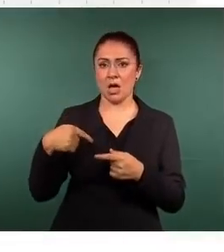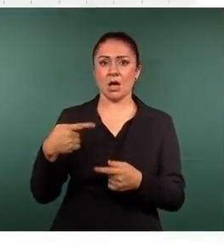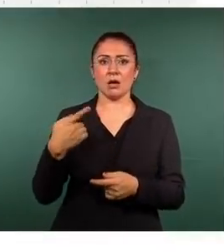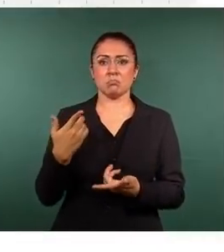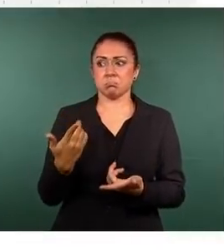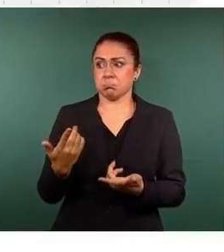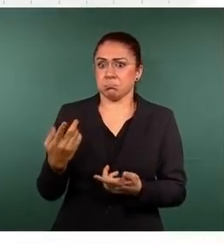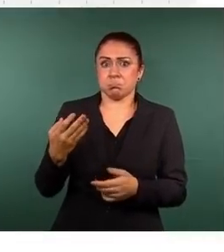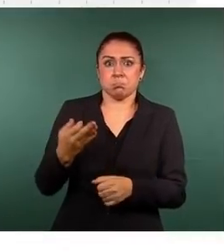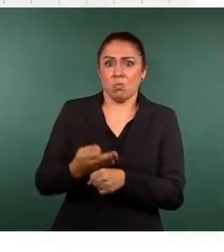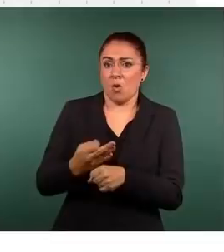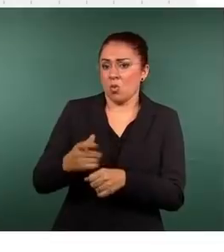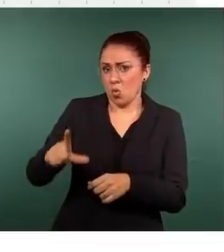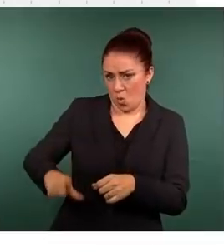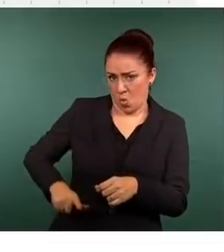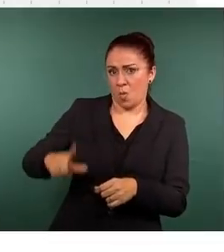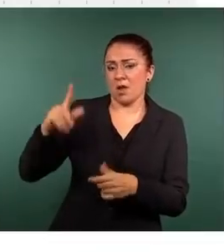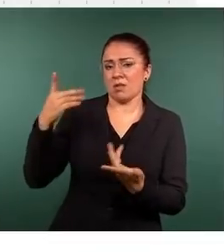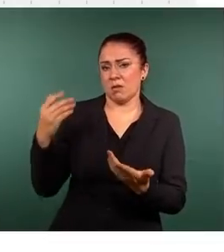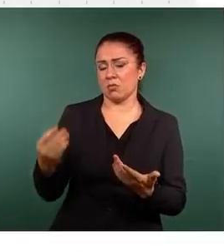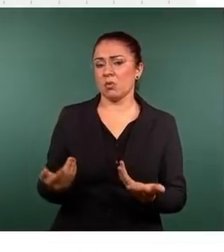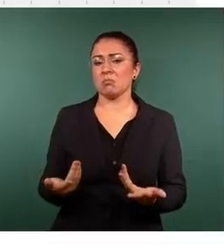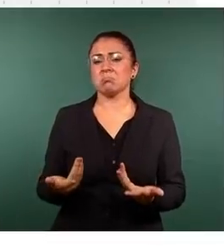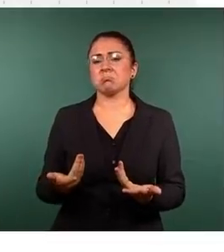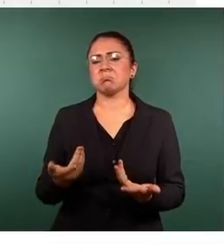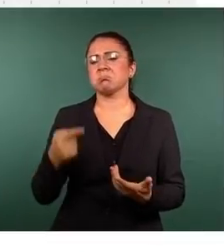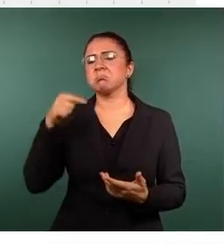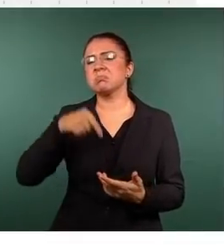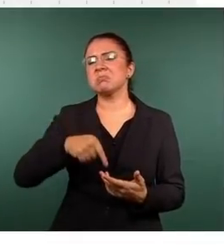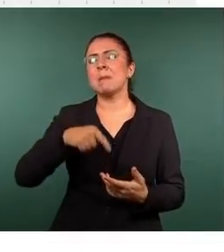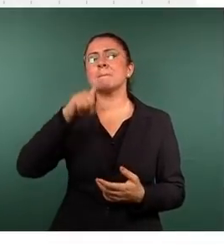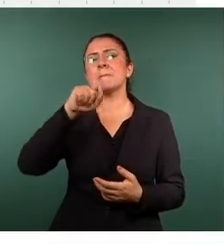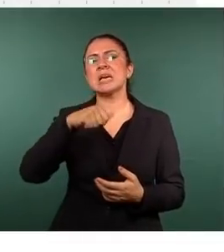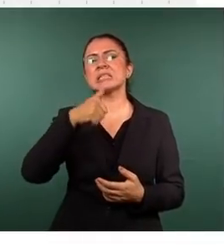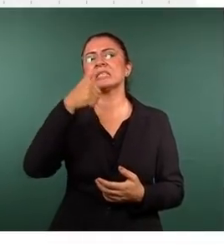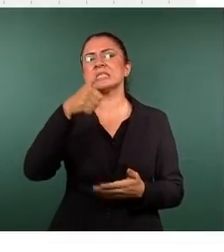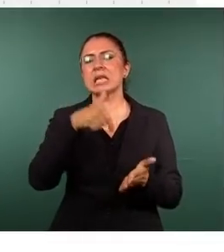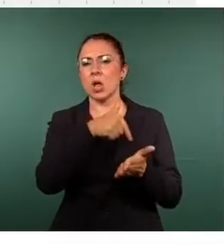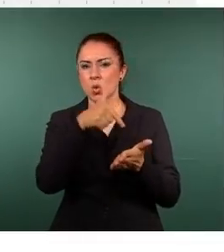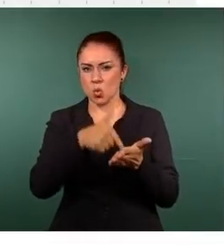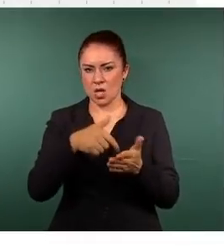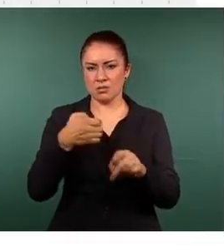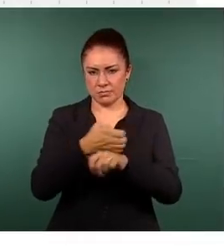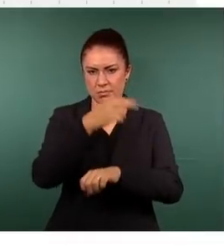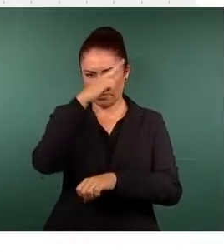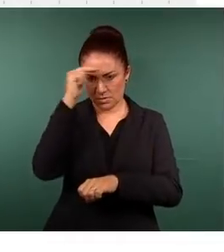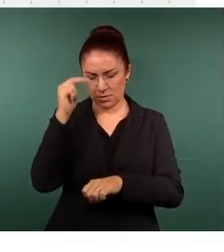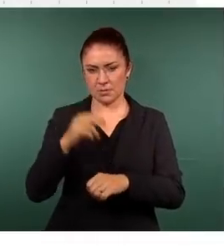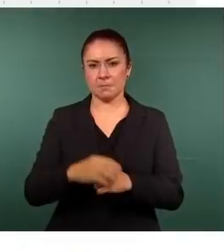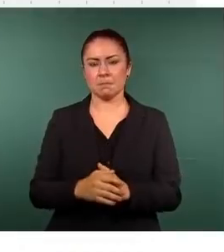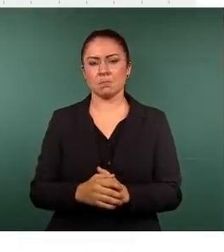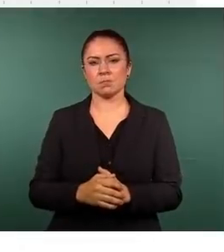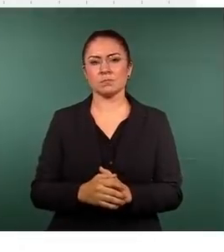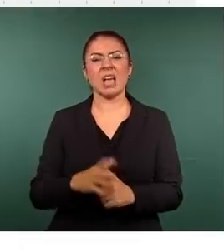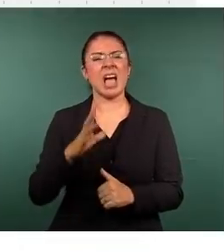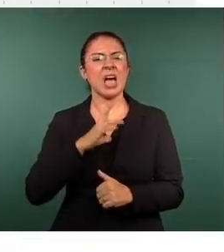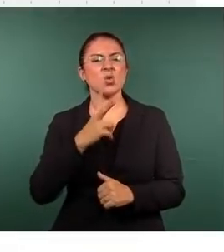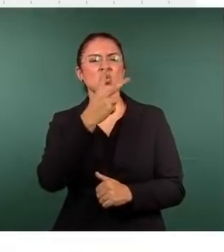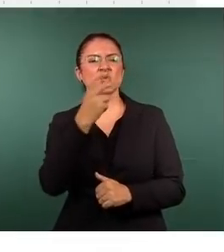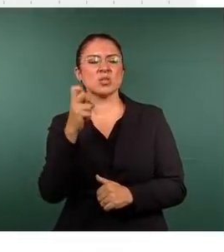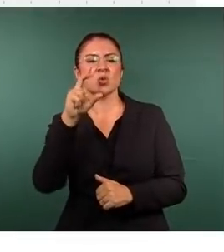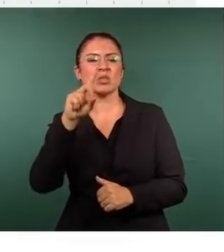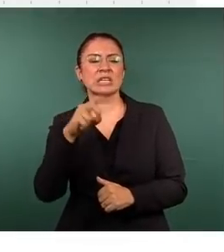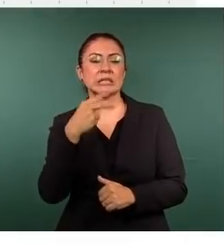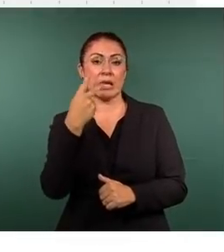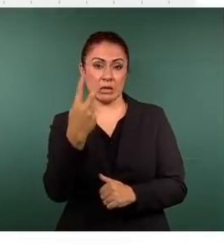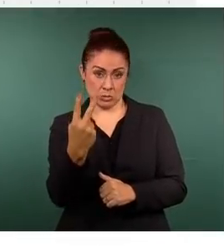considerando hasta el mes de junio el estado ocupa el 26 lugar tiene 3 232 eventos la